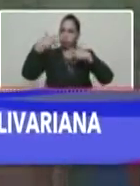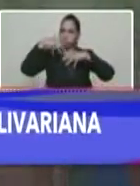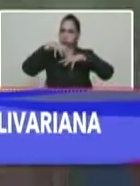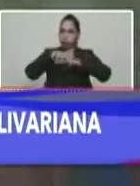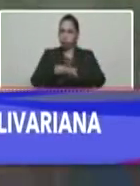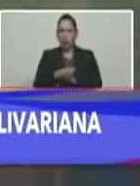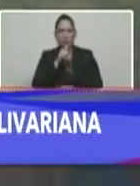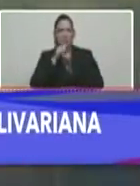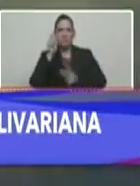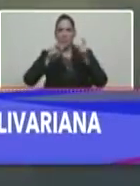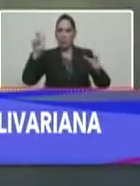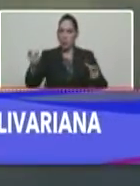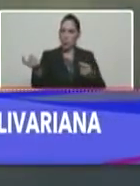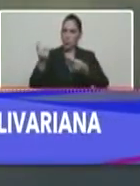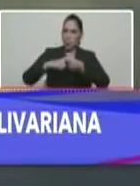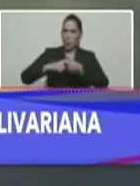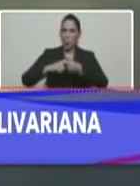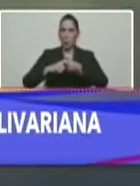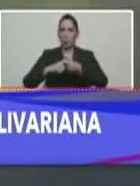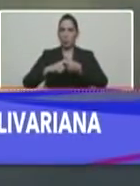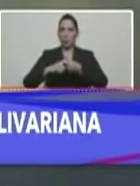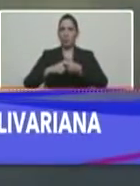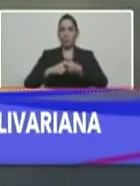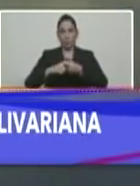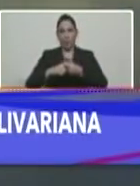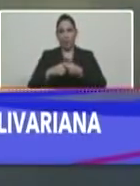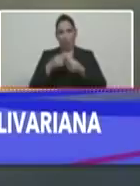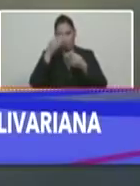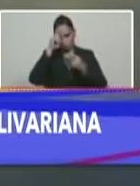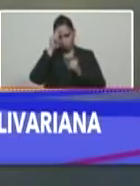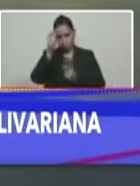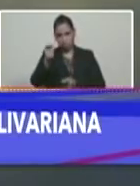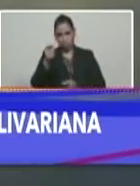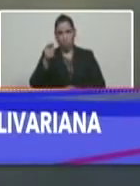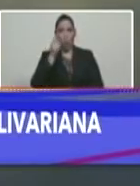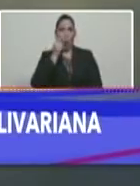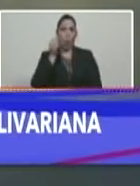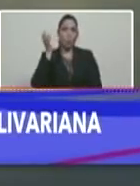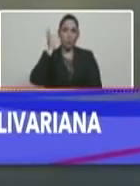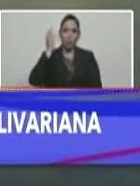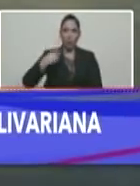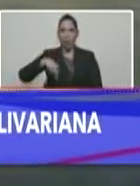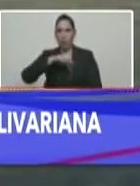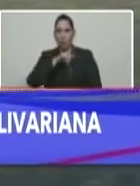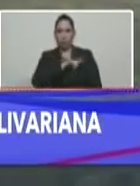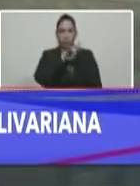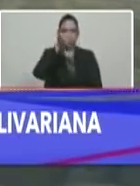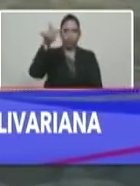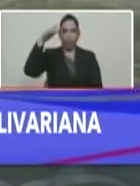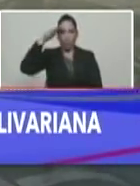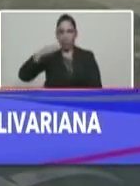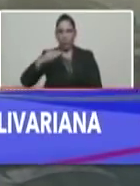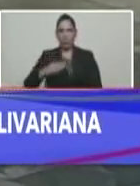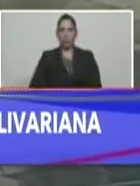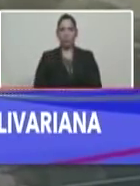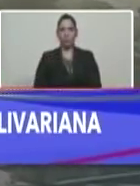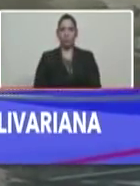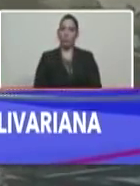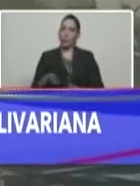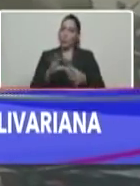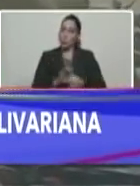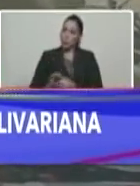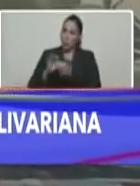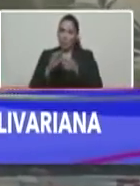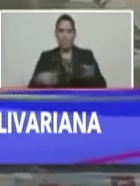componente, concede que los hombres y mujeres de nuestra aviación militar, consustanciados con los valores